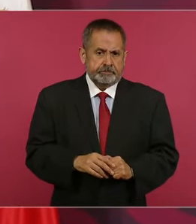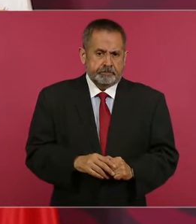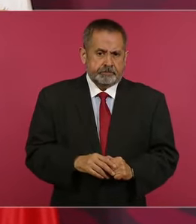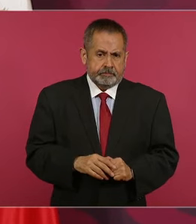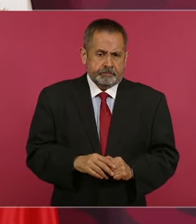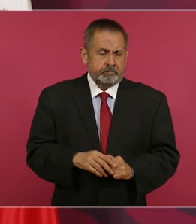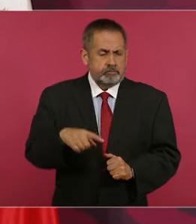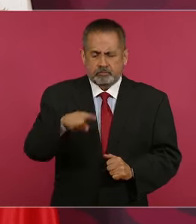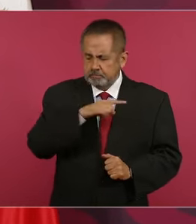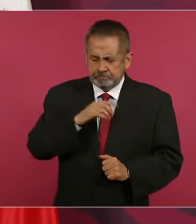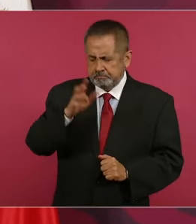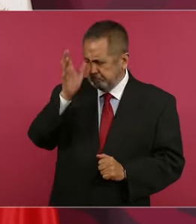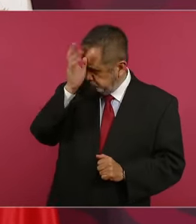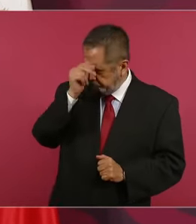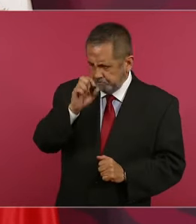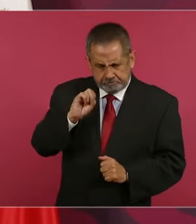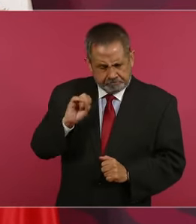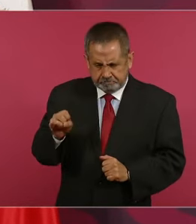de acuerdo